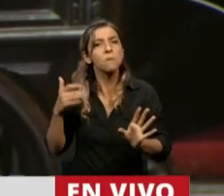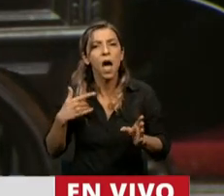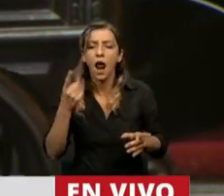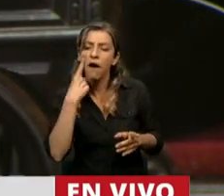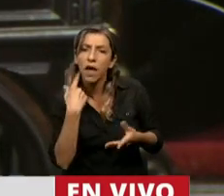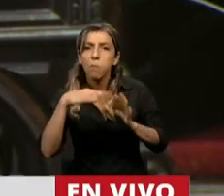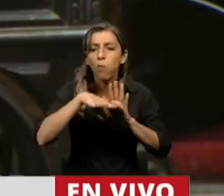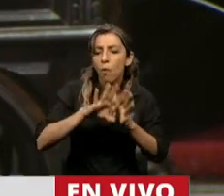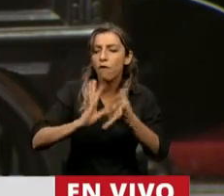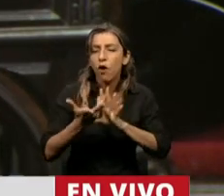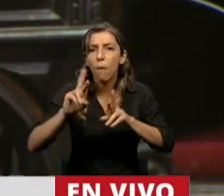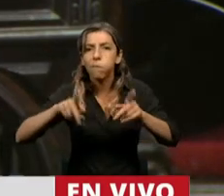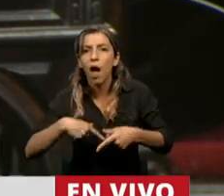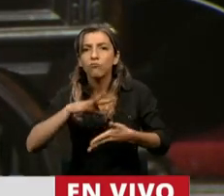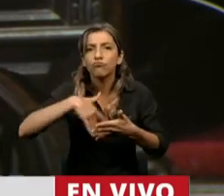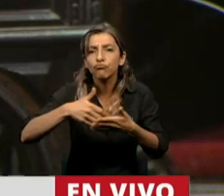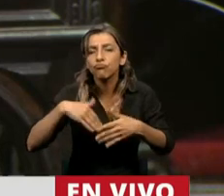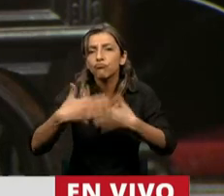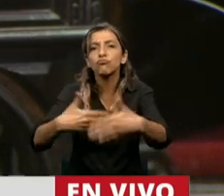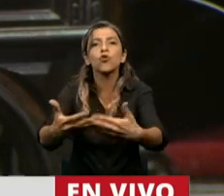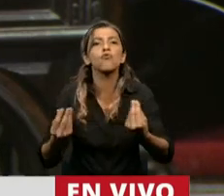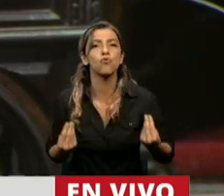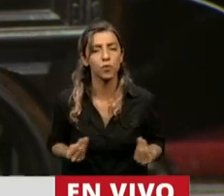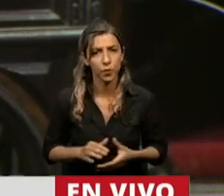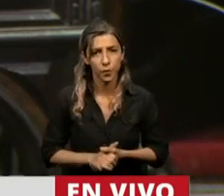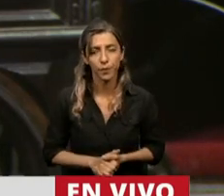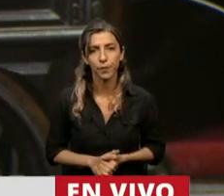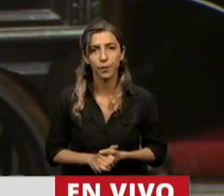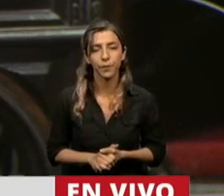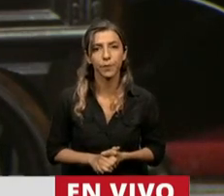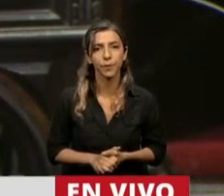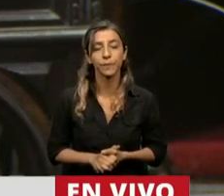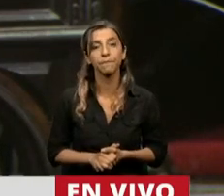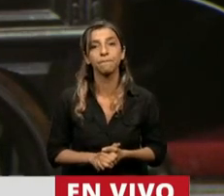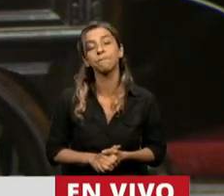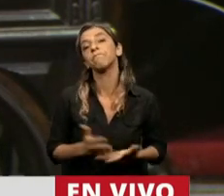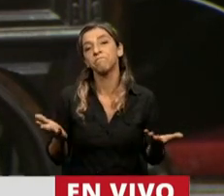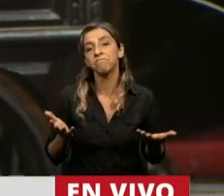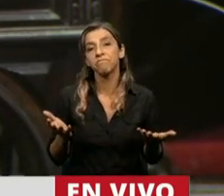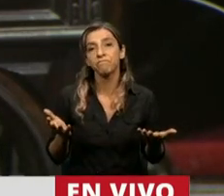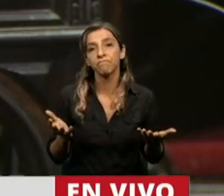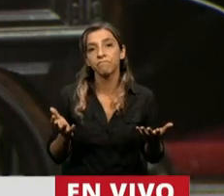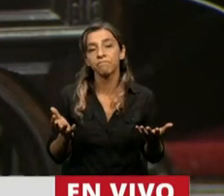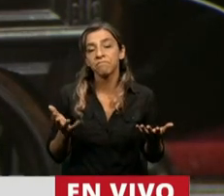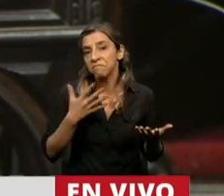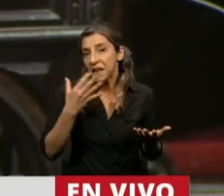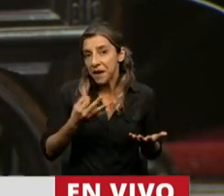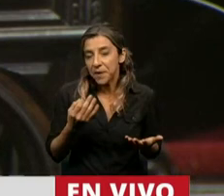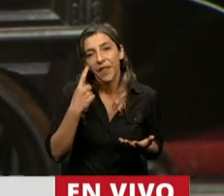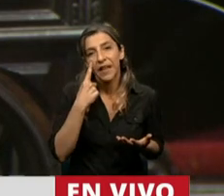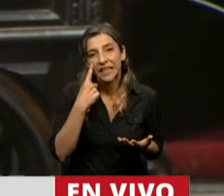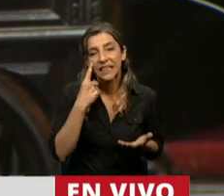los programas o de la propuesta de programas para avanzar sobre esa realidad. El tema es que tenemos, bueno, la verdad es que los